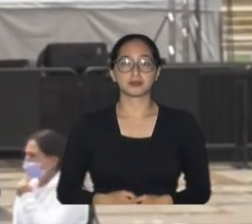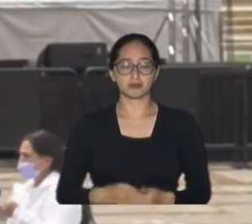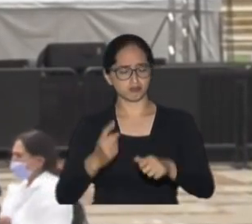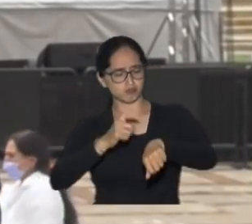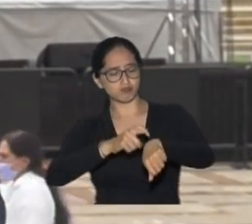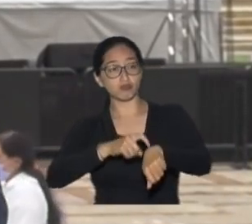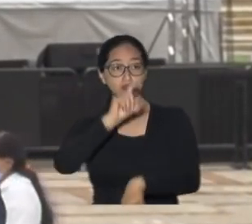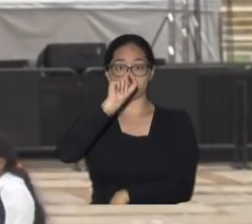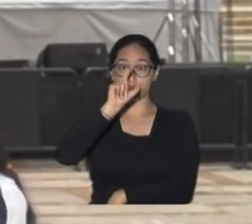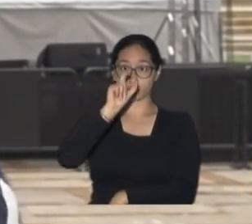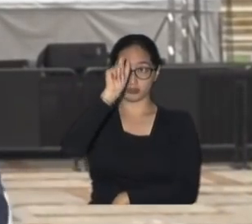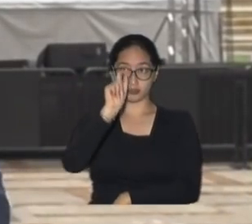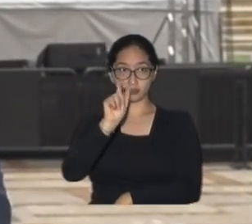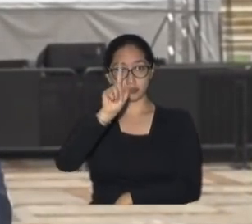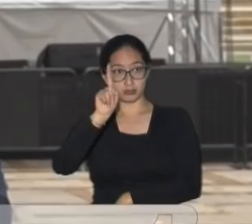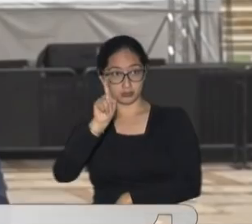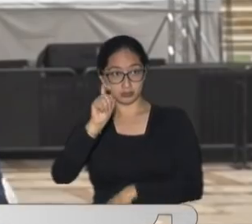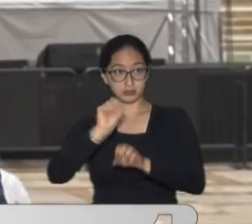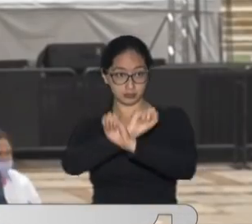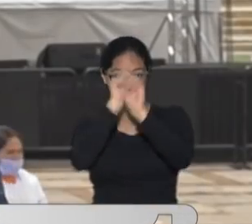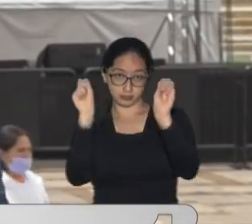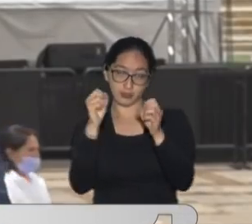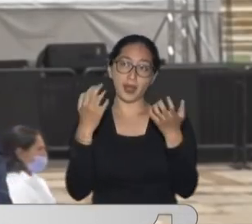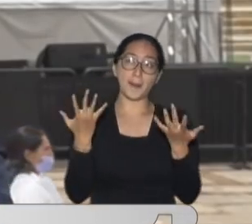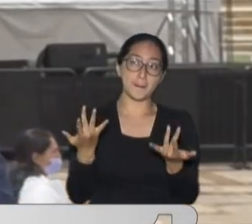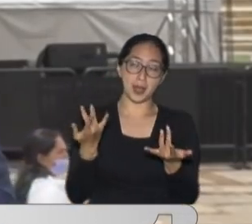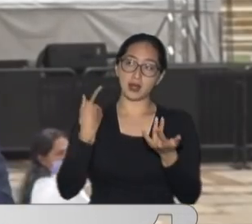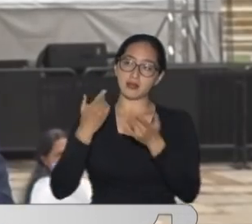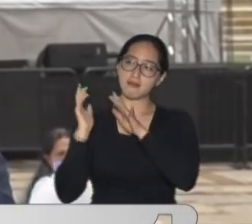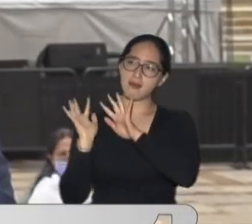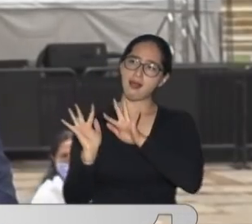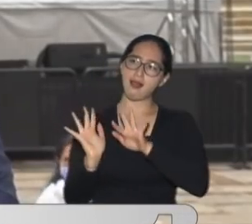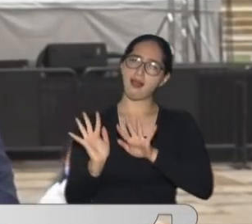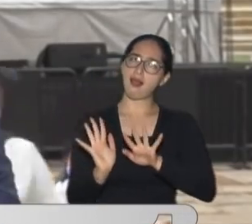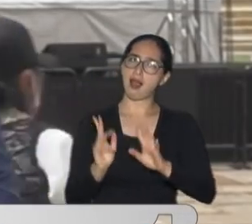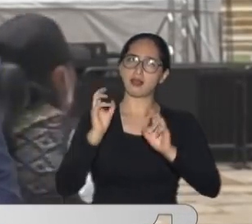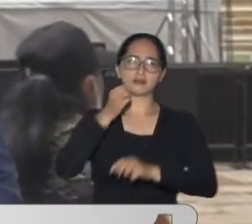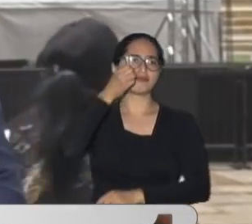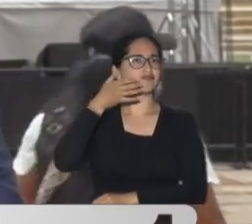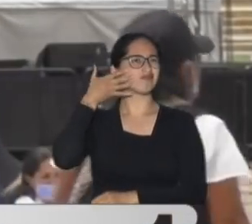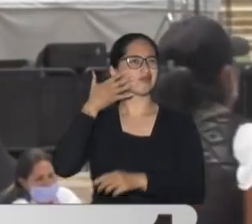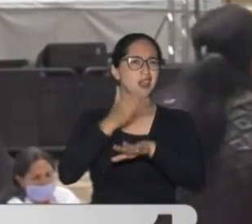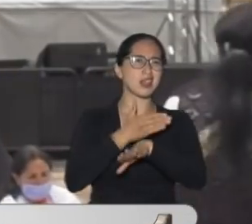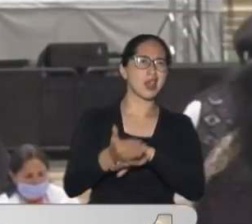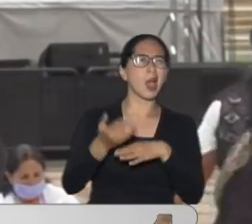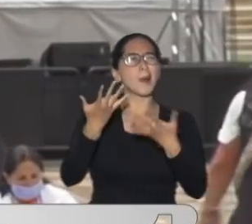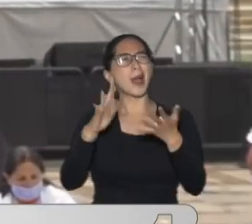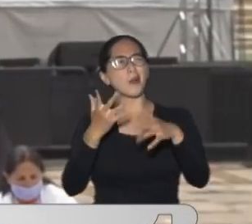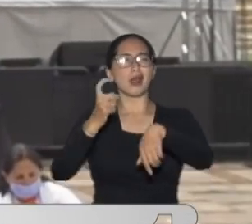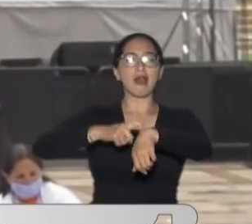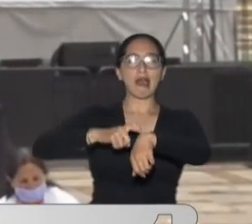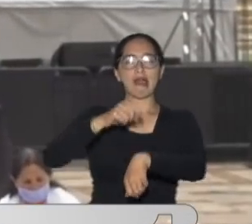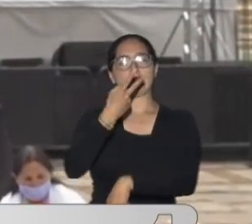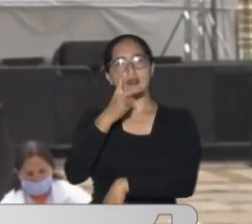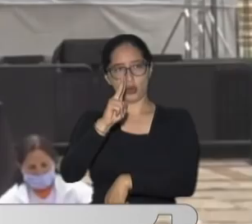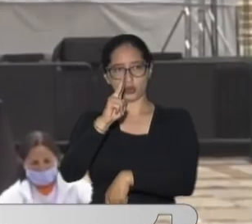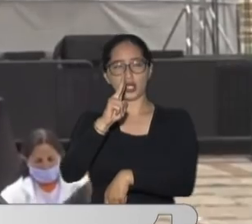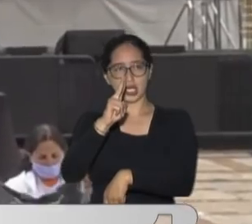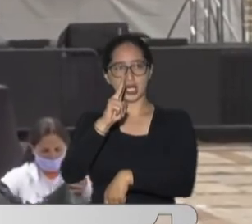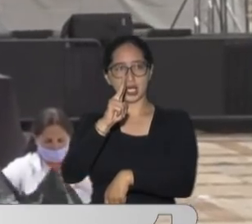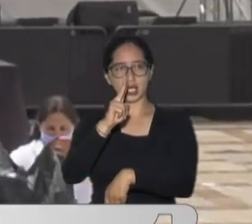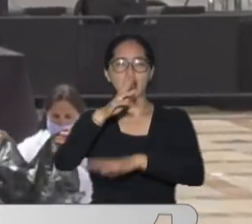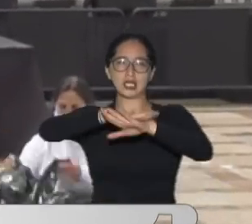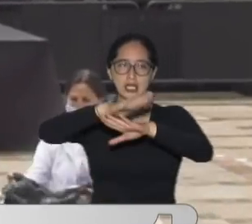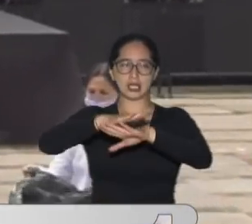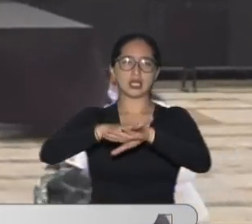11:06 de la mañana y se espera que la Minga llegue aquí a la Plaza de Bolívar hacia el mediodía. Hay que decirlo, ya está todo listo para su